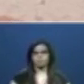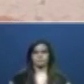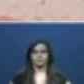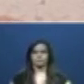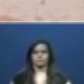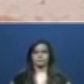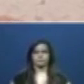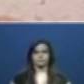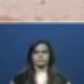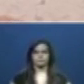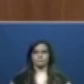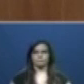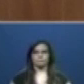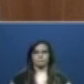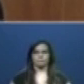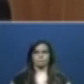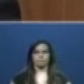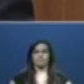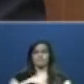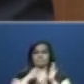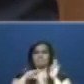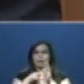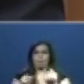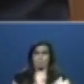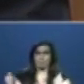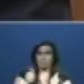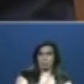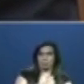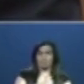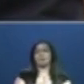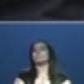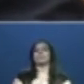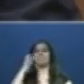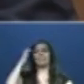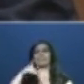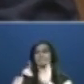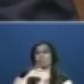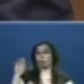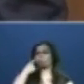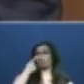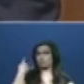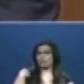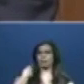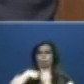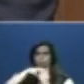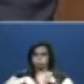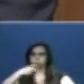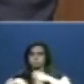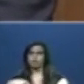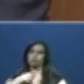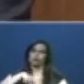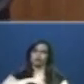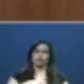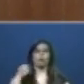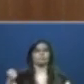ante ante las modificaciones del sistema de dependencia introducidas por el real decreto de Julio pasado seguimos una triple línea de